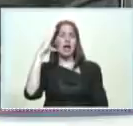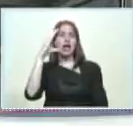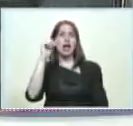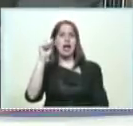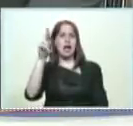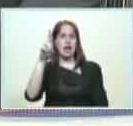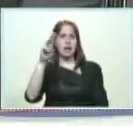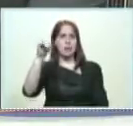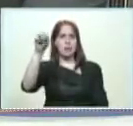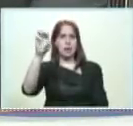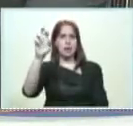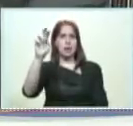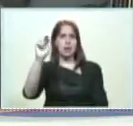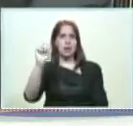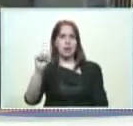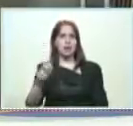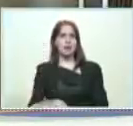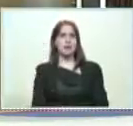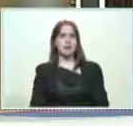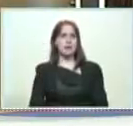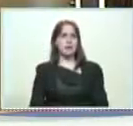Teresa.